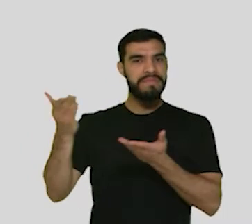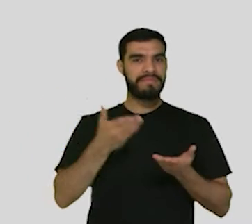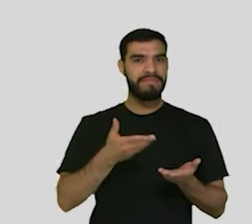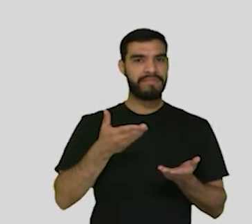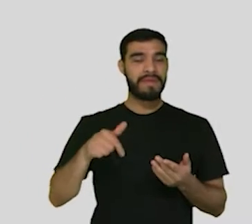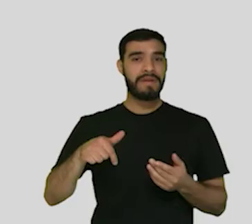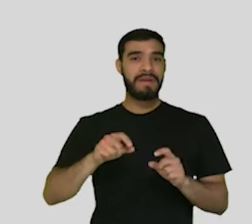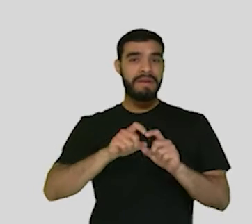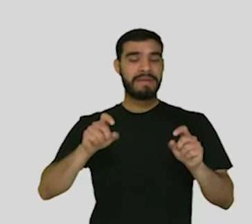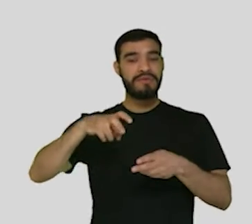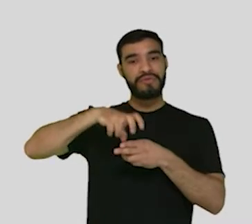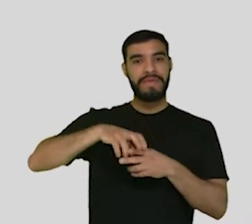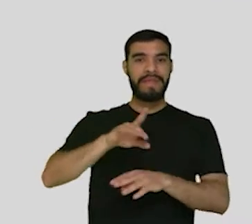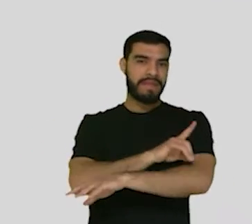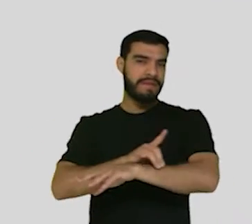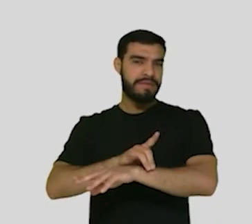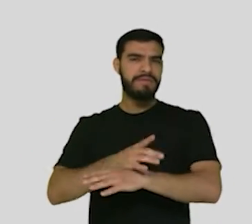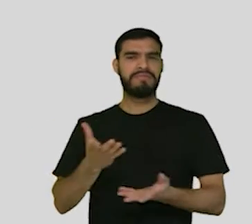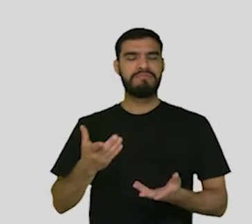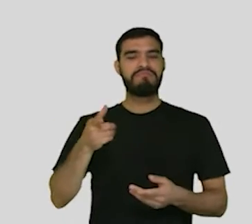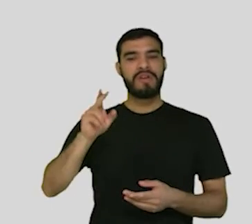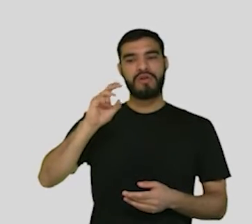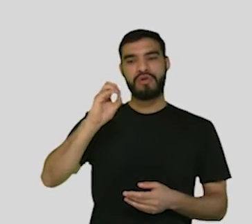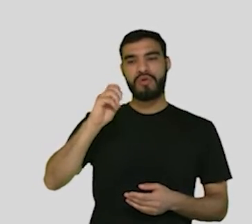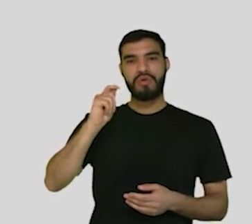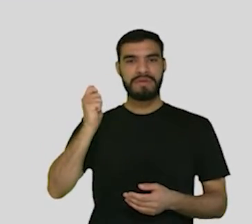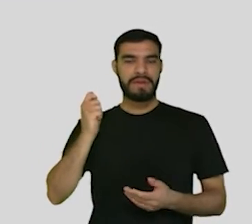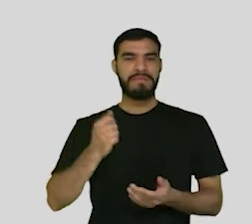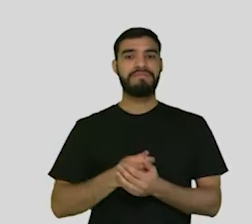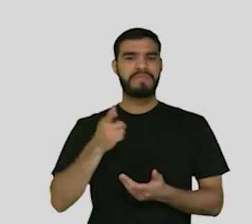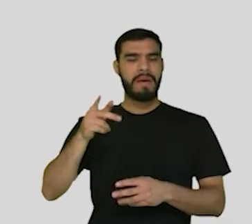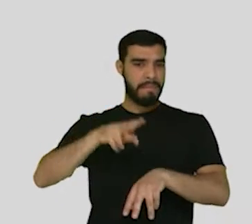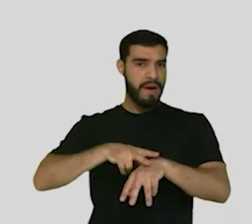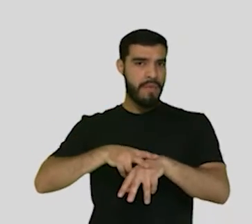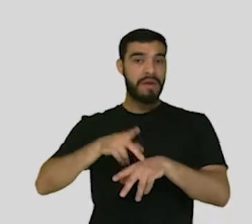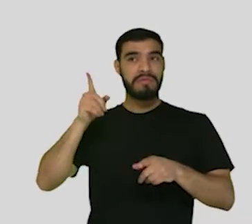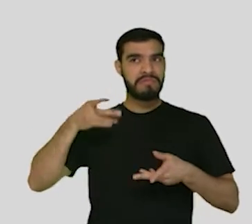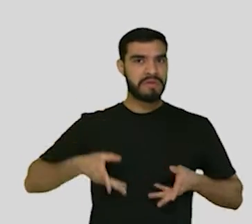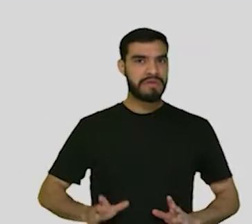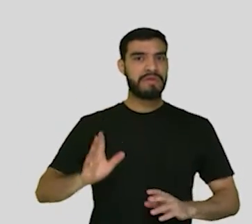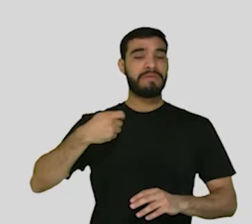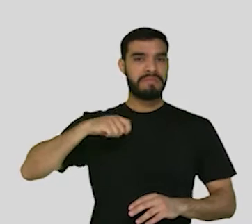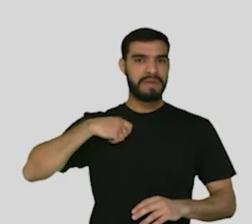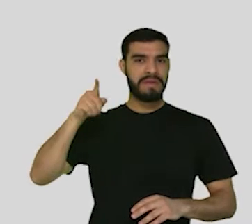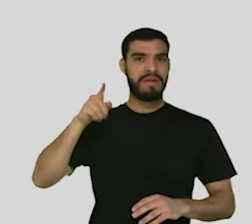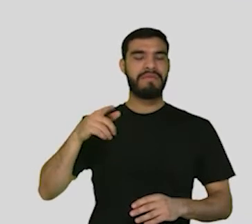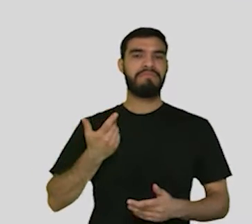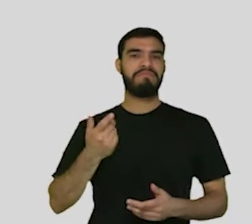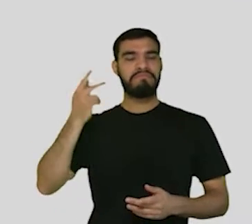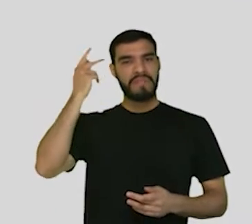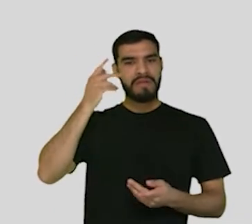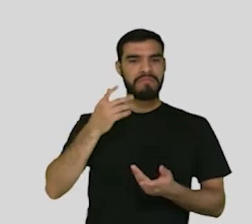Y para este peña, ne convidada con apaca de derecho a pecar un dupe,